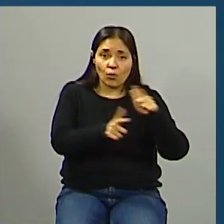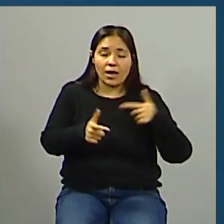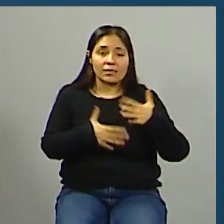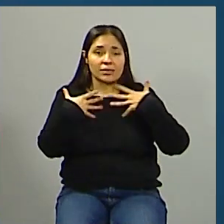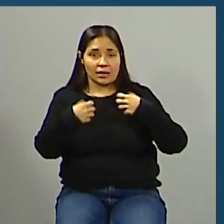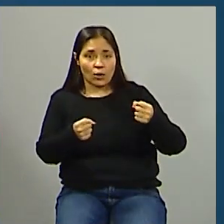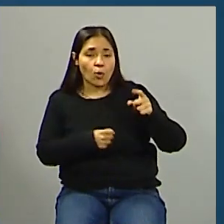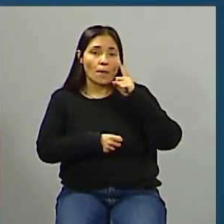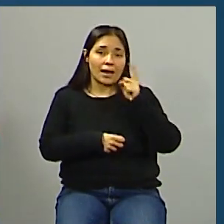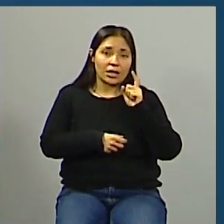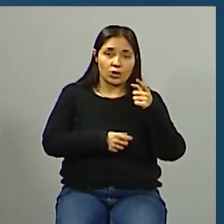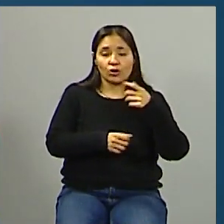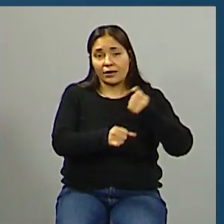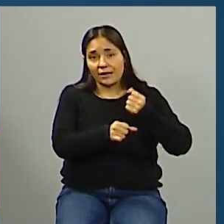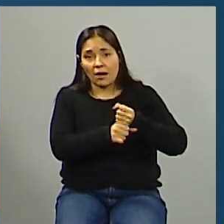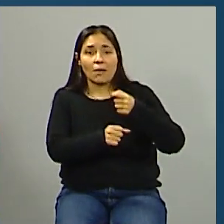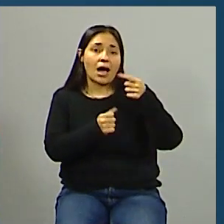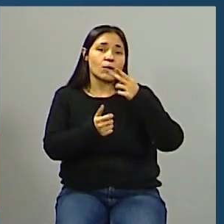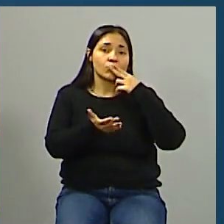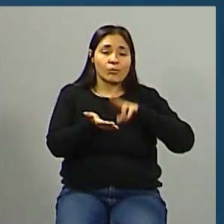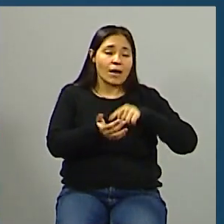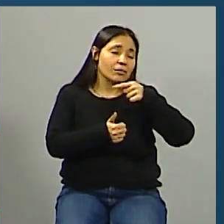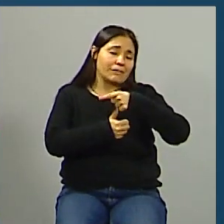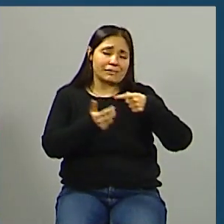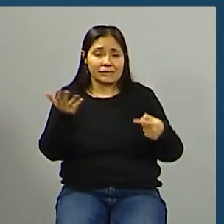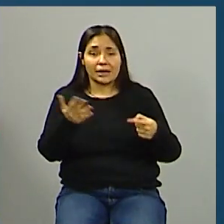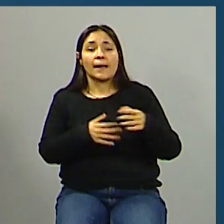riesgo laboral, desde el punto de vista impositivo, etcétera.